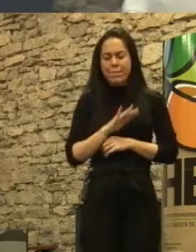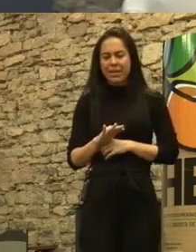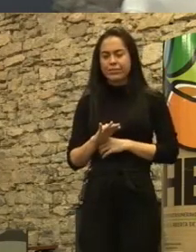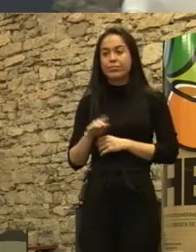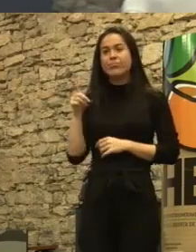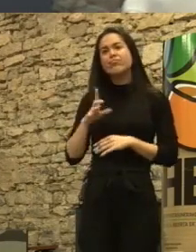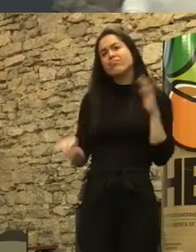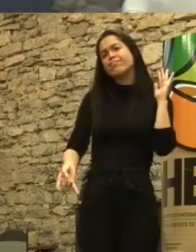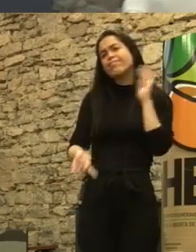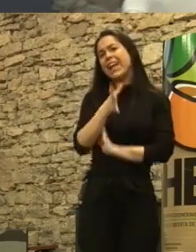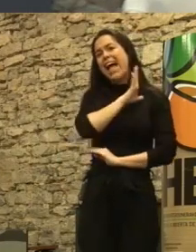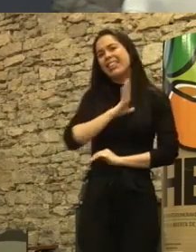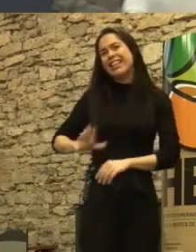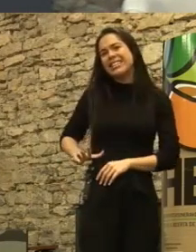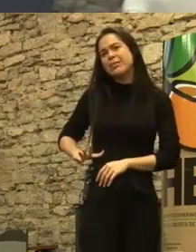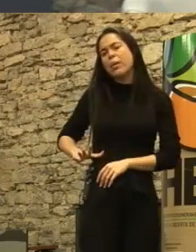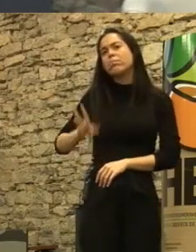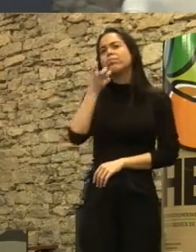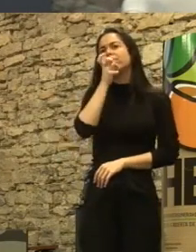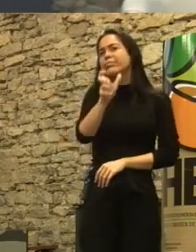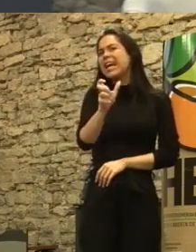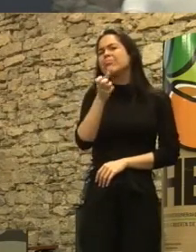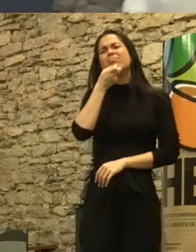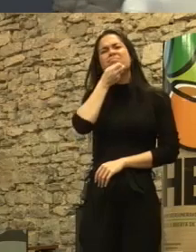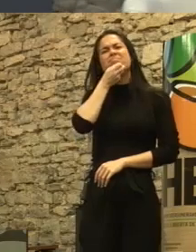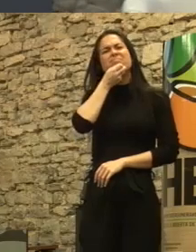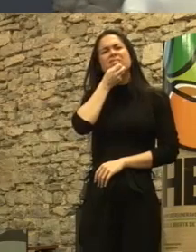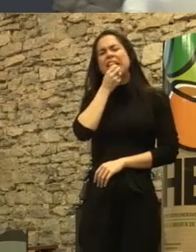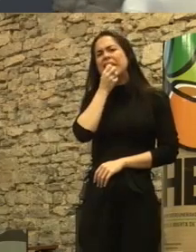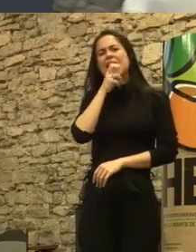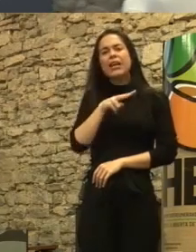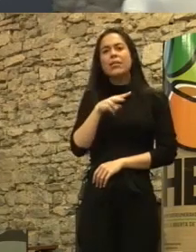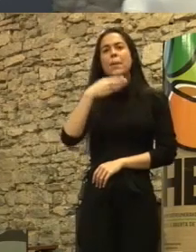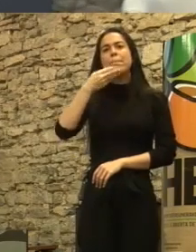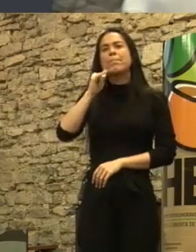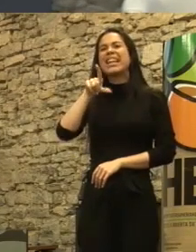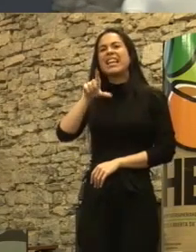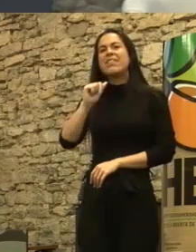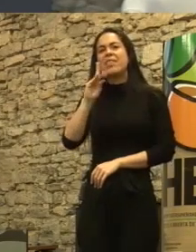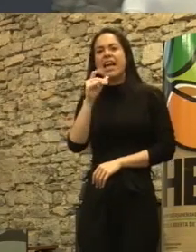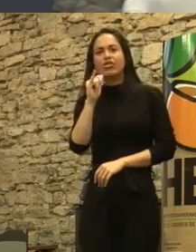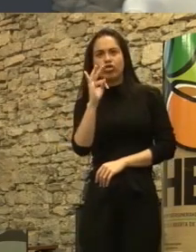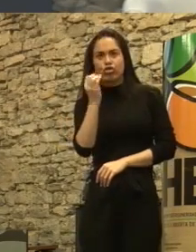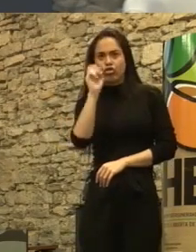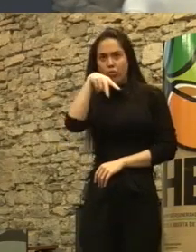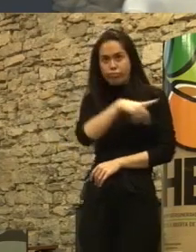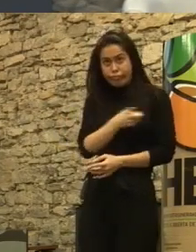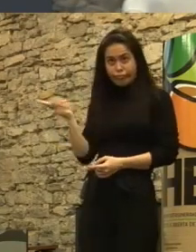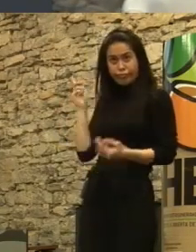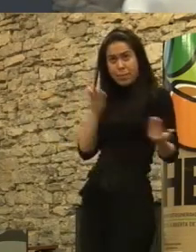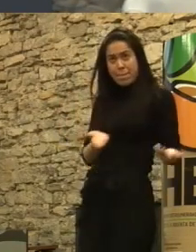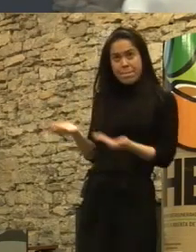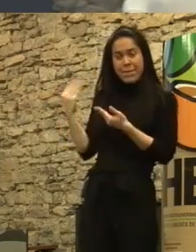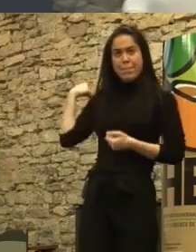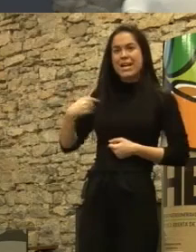creó, lo nombró, lo verbalizó por primera vez este señor que se llama Bill Drayton, que era asesor de